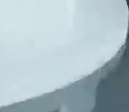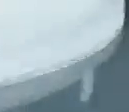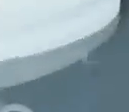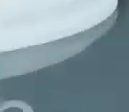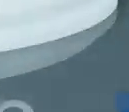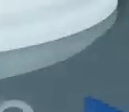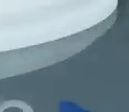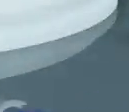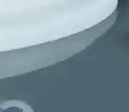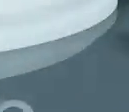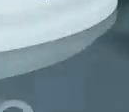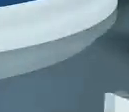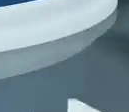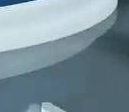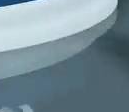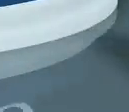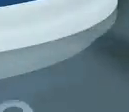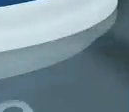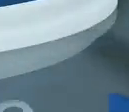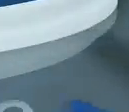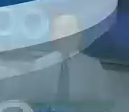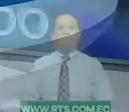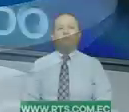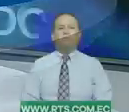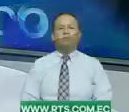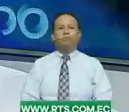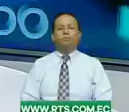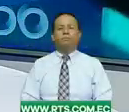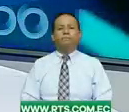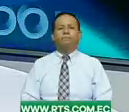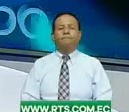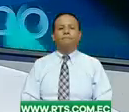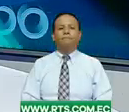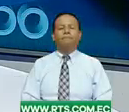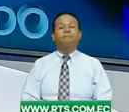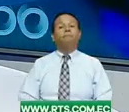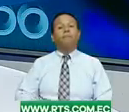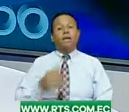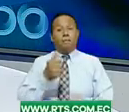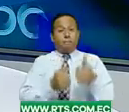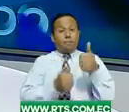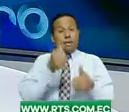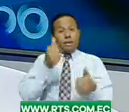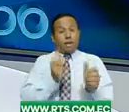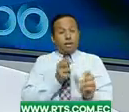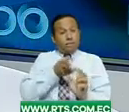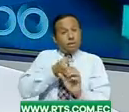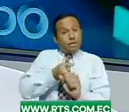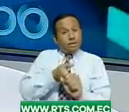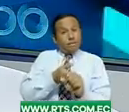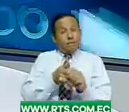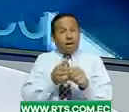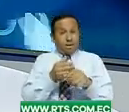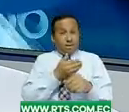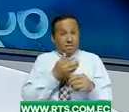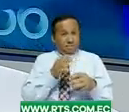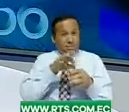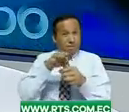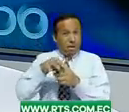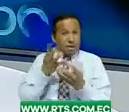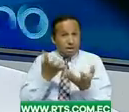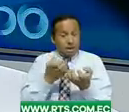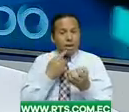Los candidatos presidenciales continúan recorriendo el país para presentar sus propuestas a los ciudadanos. Aquí un resumen de